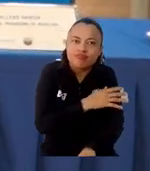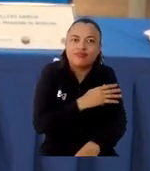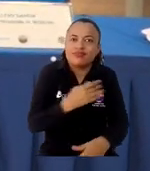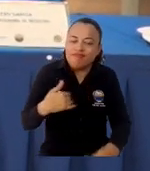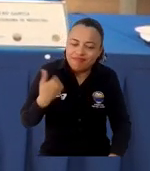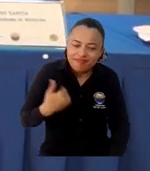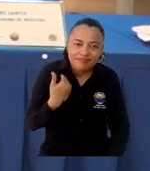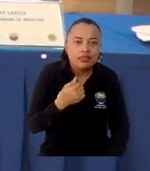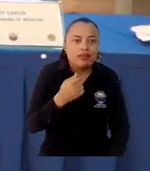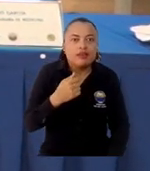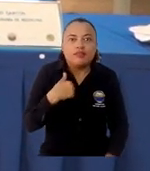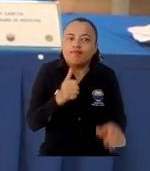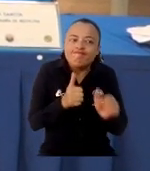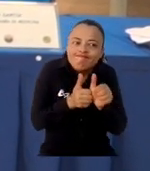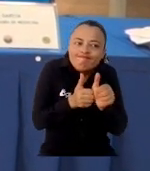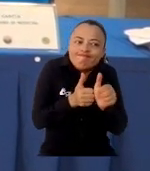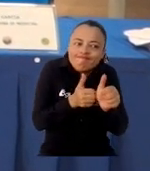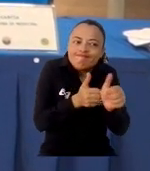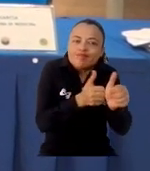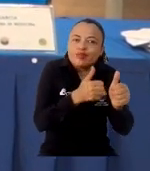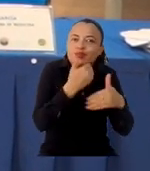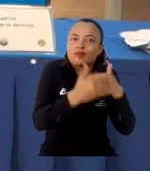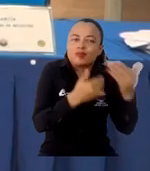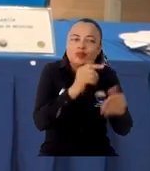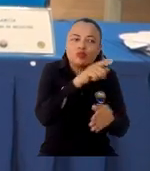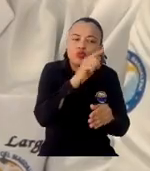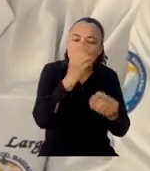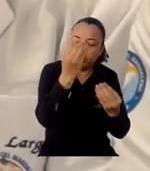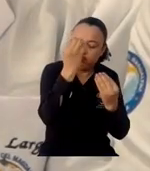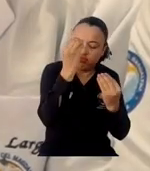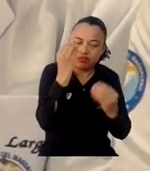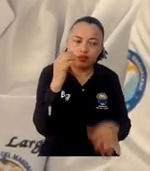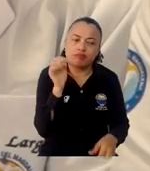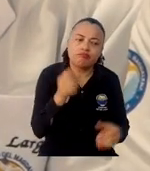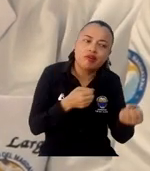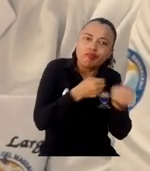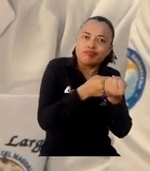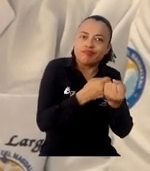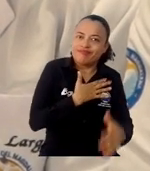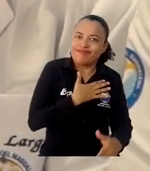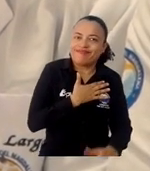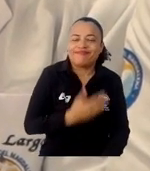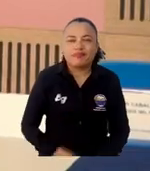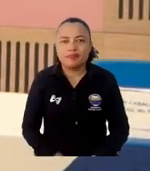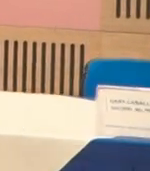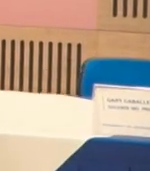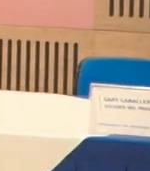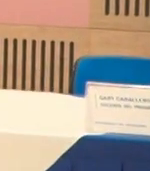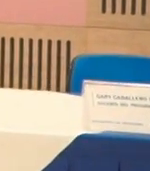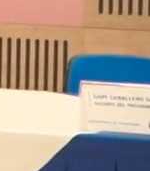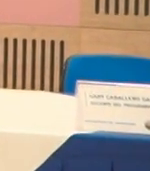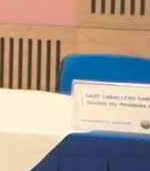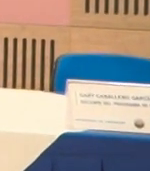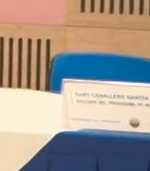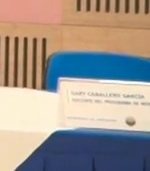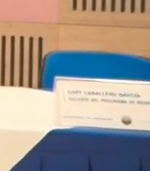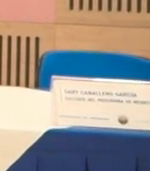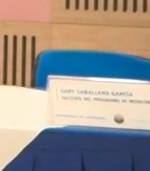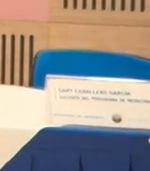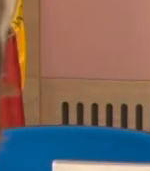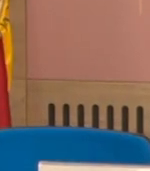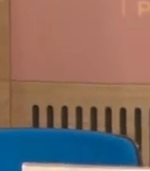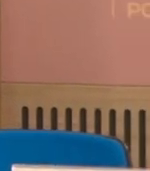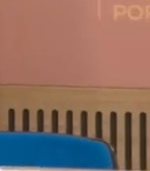muy emocionante, gratificante haber sido parte durante toda su vida, por lo menos de un granito en su formación.